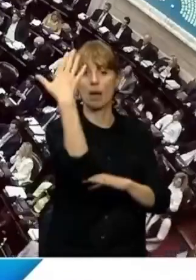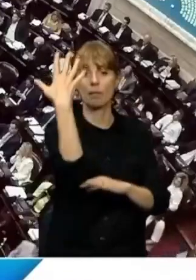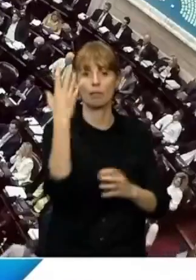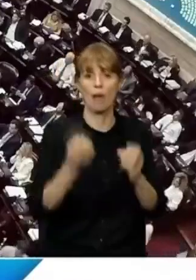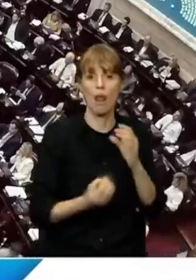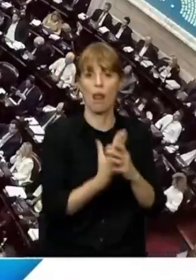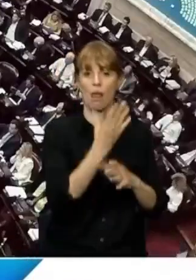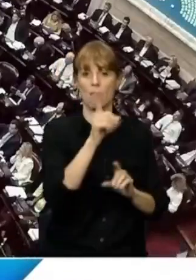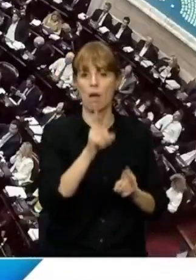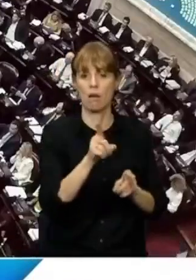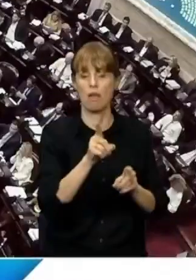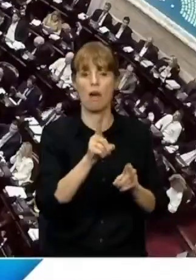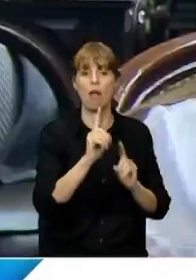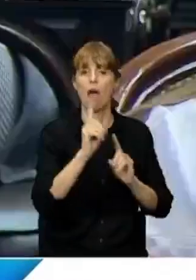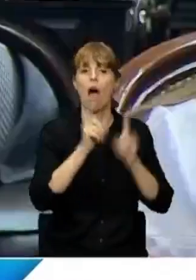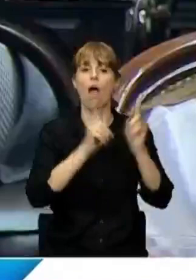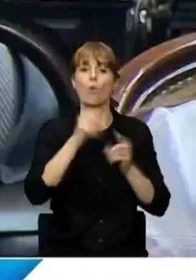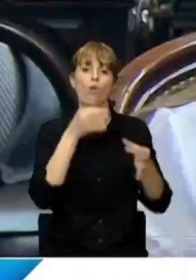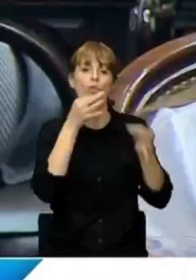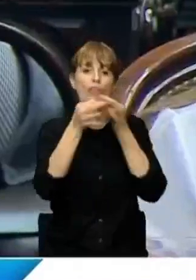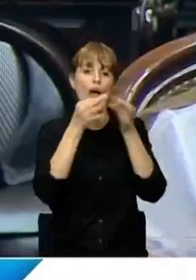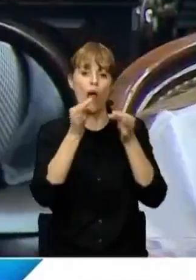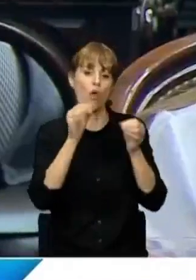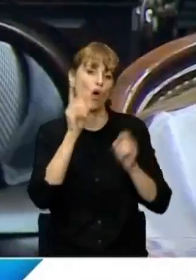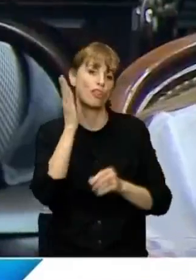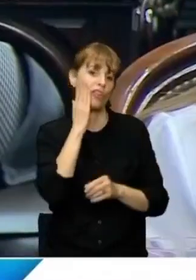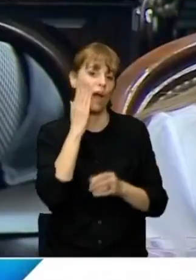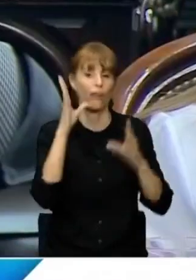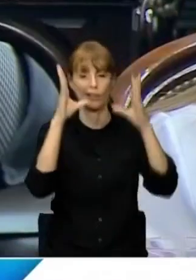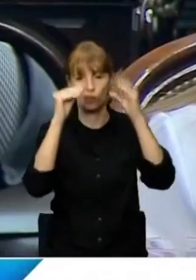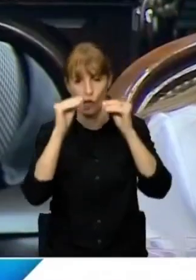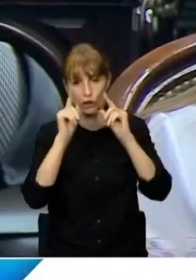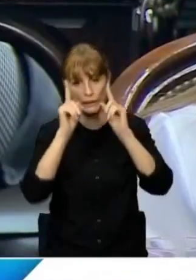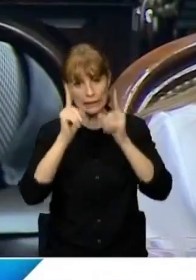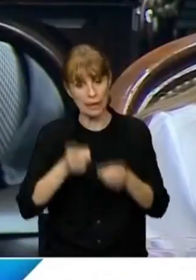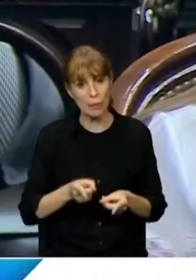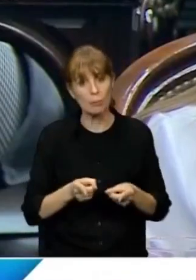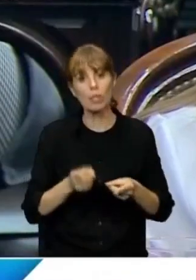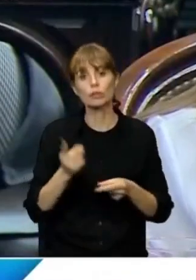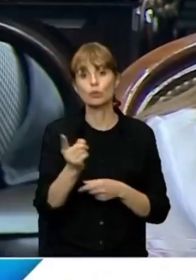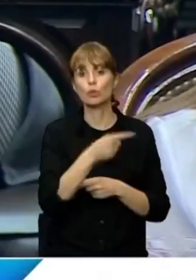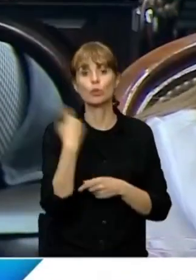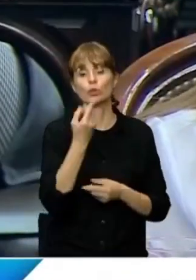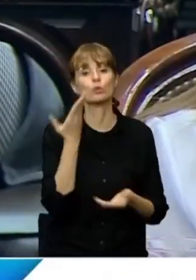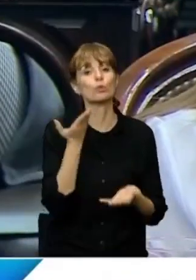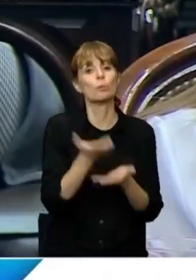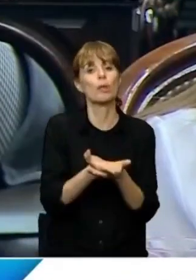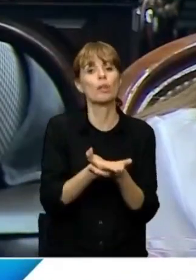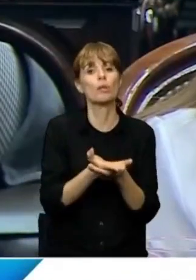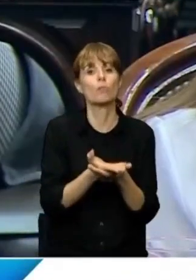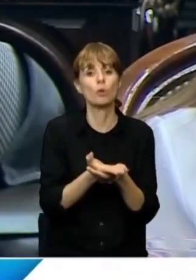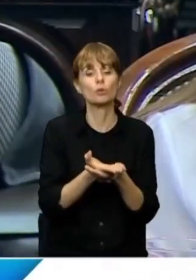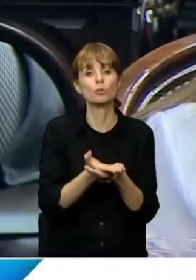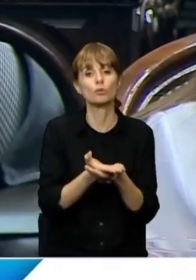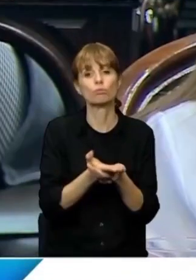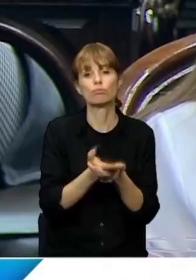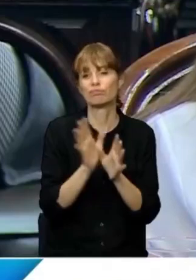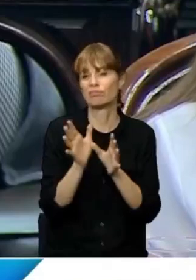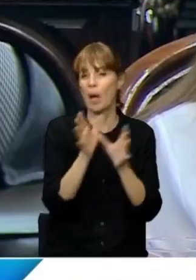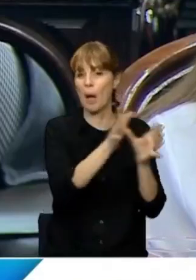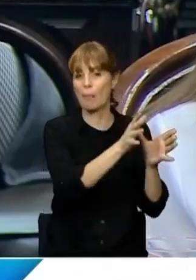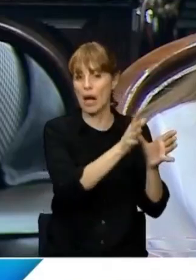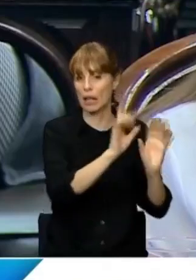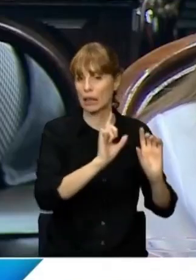y también en algunos diálogos que tuvimos durante la tarde y la noche. Nosotros pedimos que, más allá del